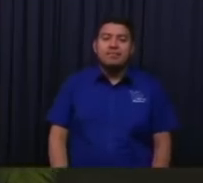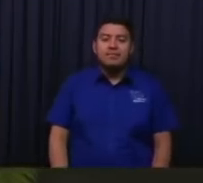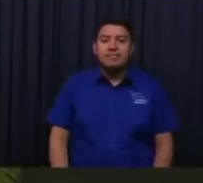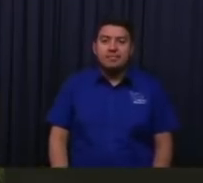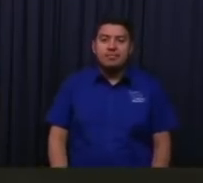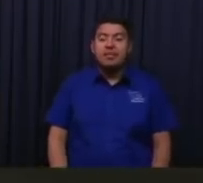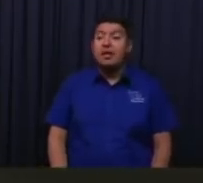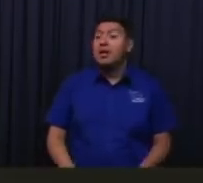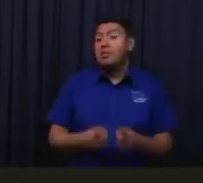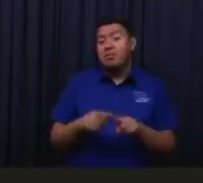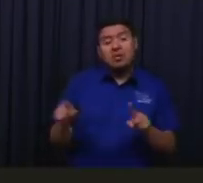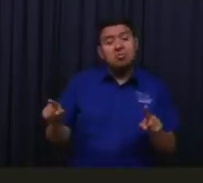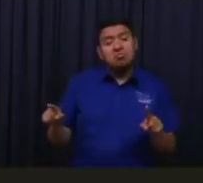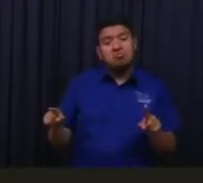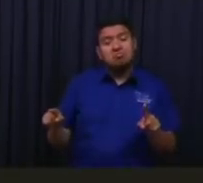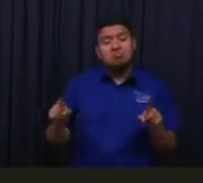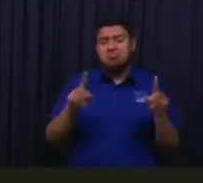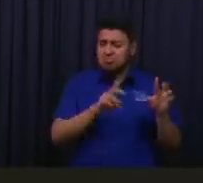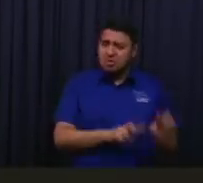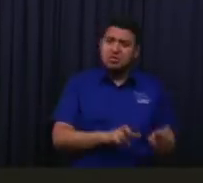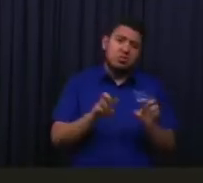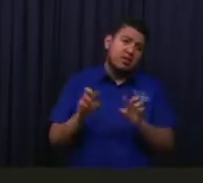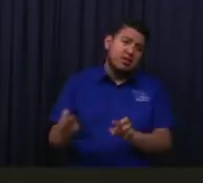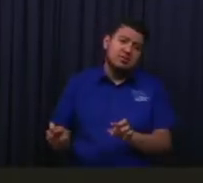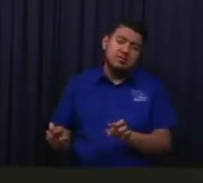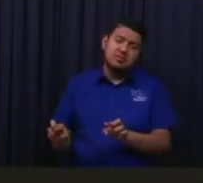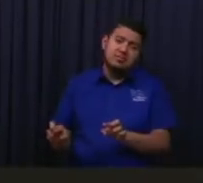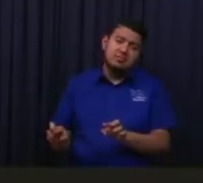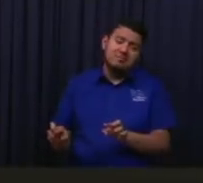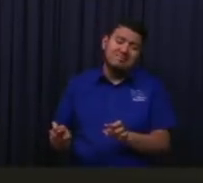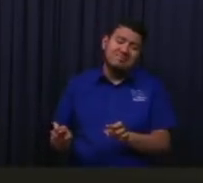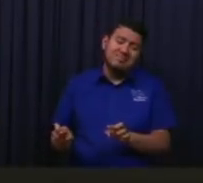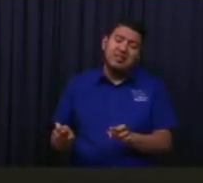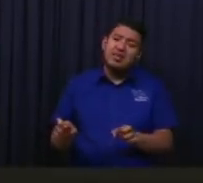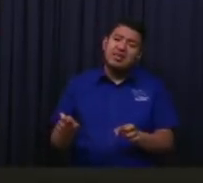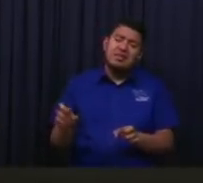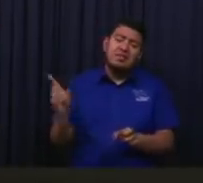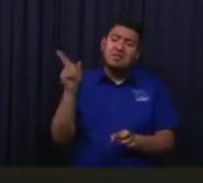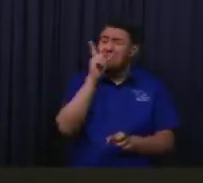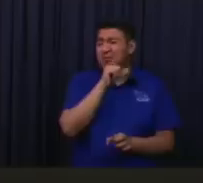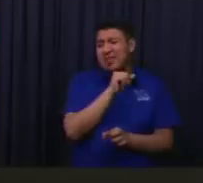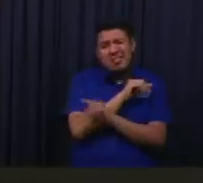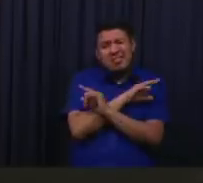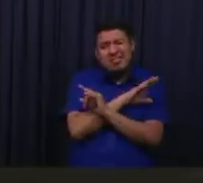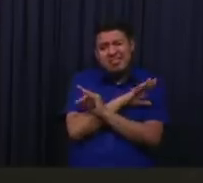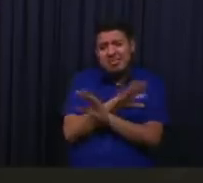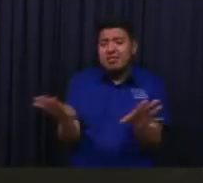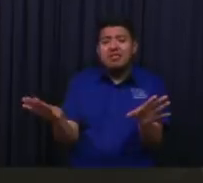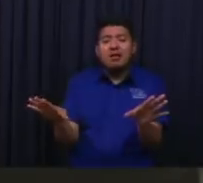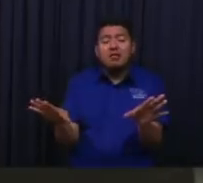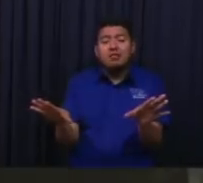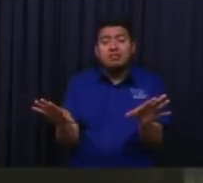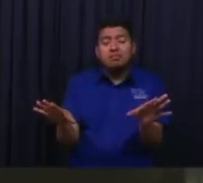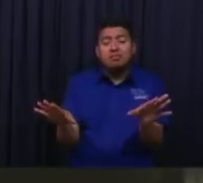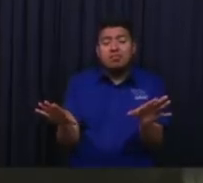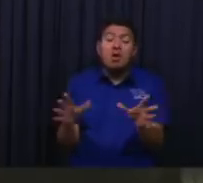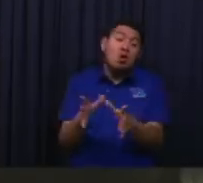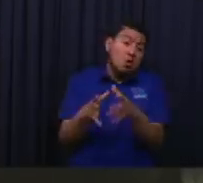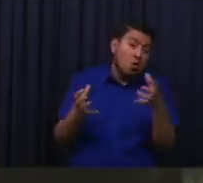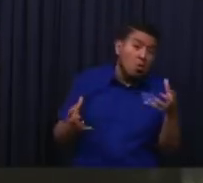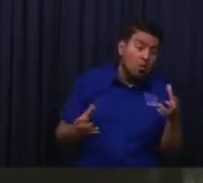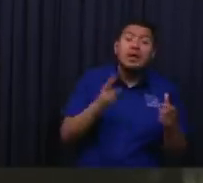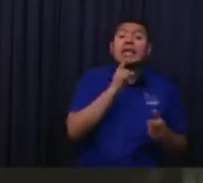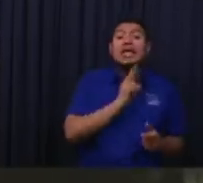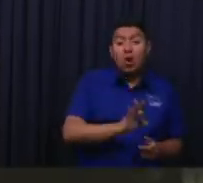Pero hay gente que perdió todo. Yo, el tiempo se me terminó aquí, pero de todos modos yo no dejo de decirte esto. El hijo pródigo, por ejemplo, si ya no tenía